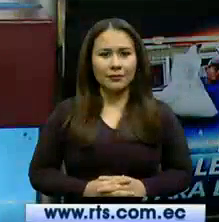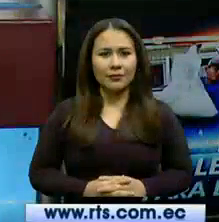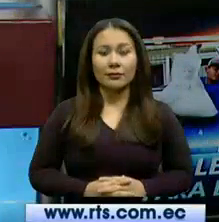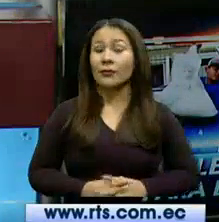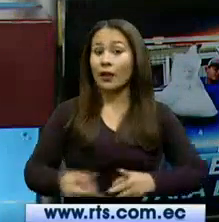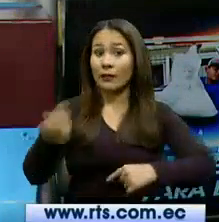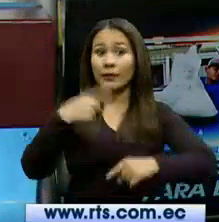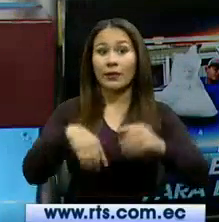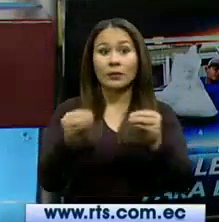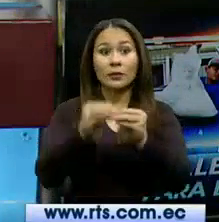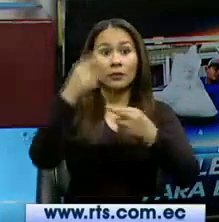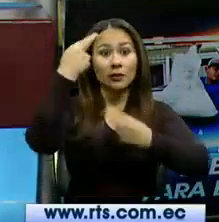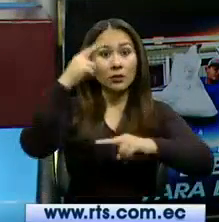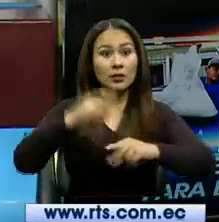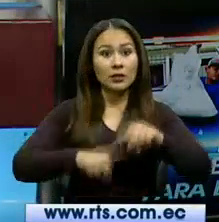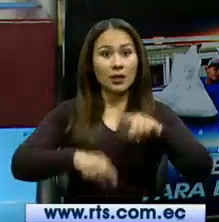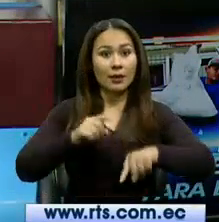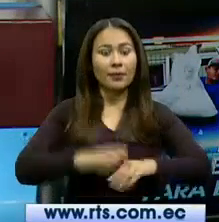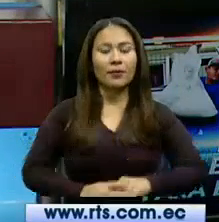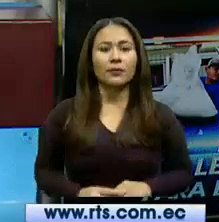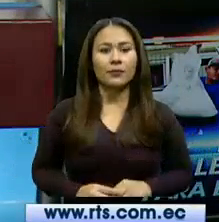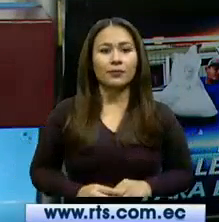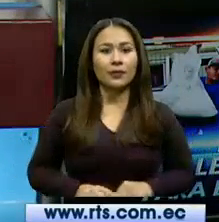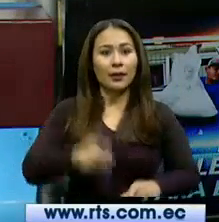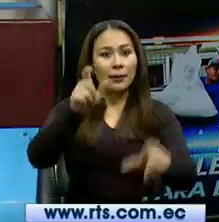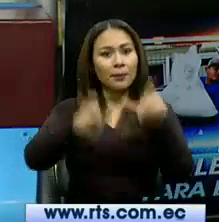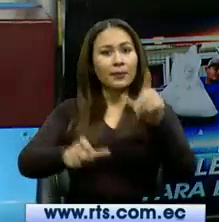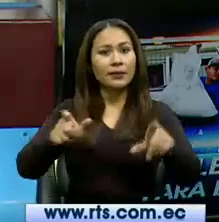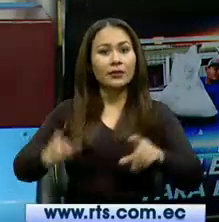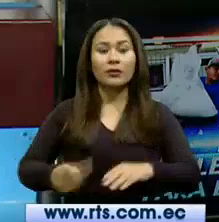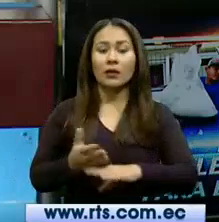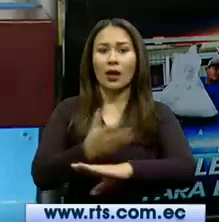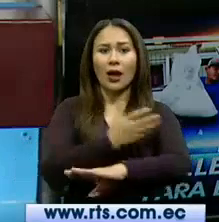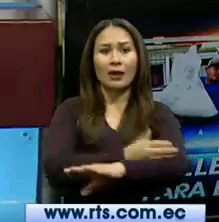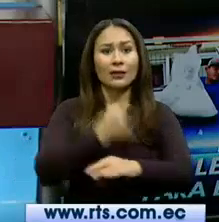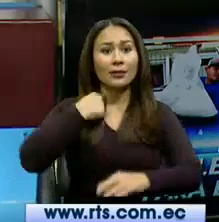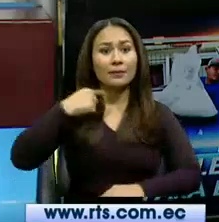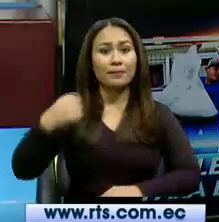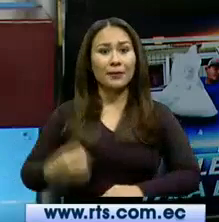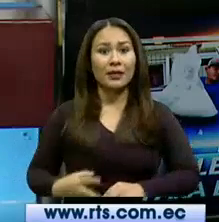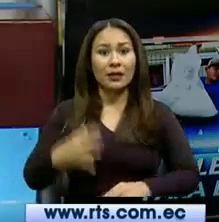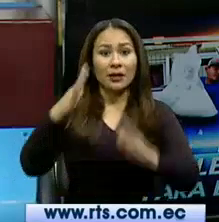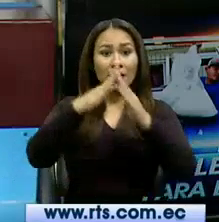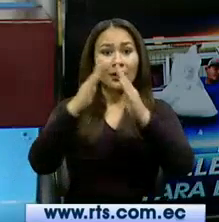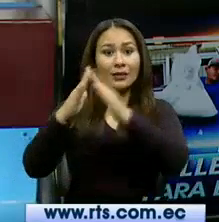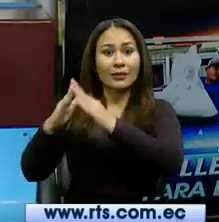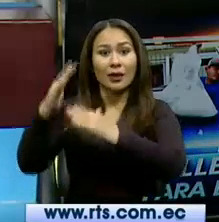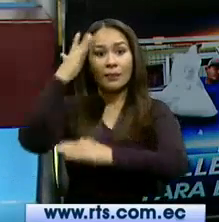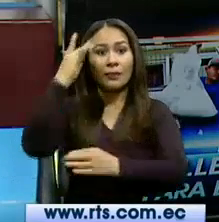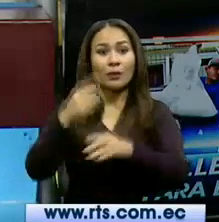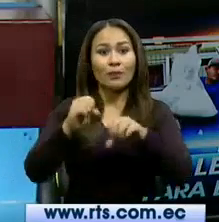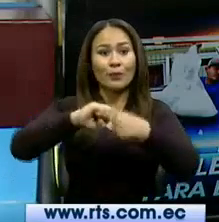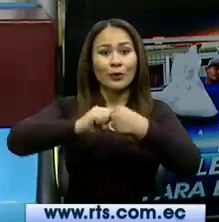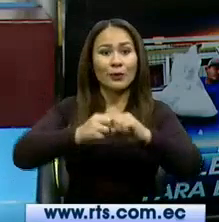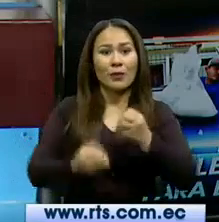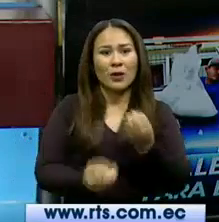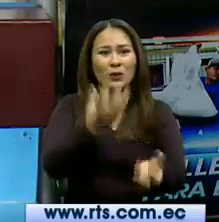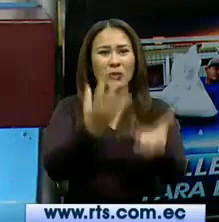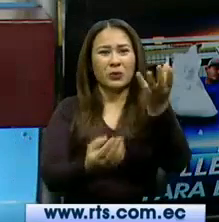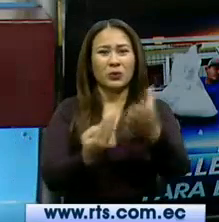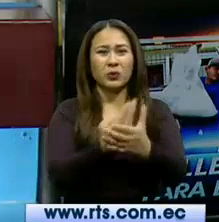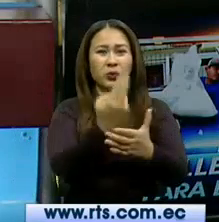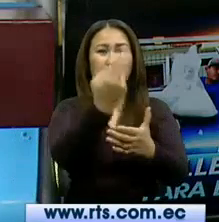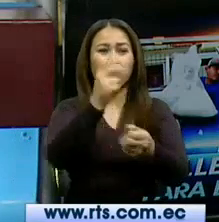de regreso con más información amigos las personas que resultaron afectadas por el incendio registrado en una vivienda del suroeste de